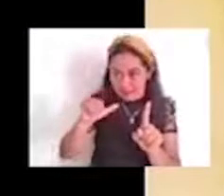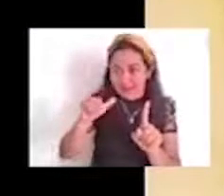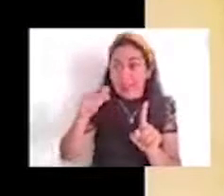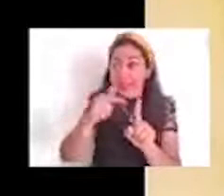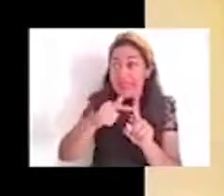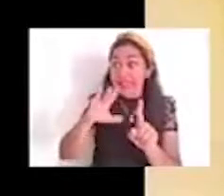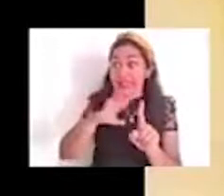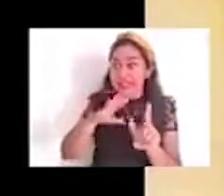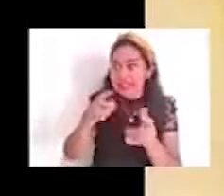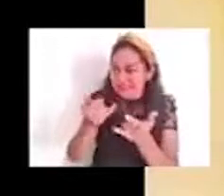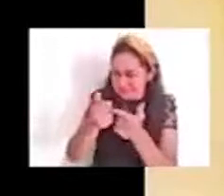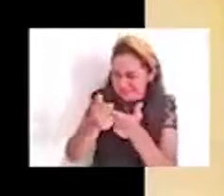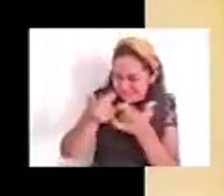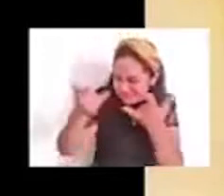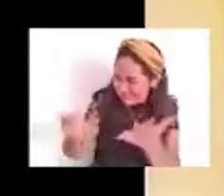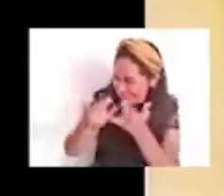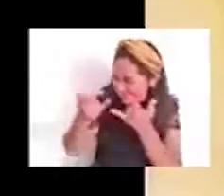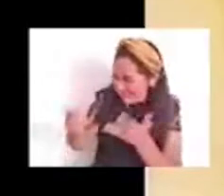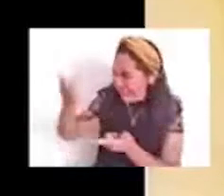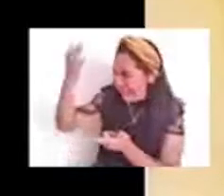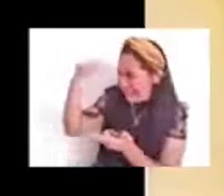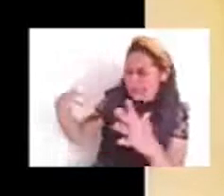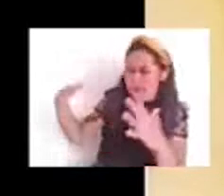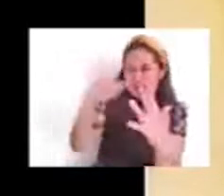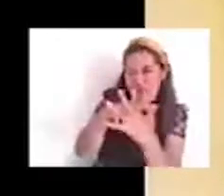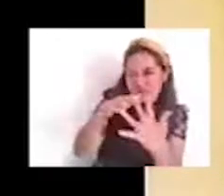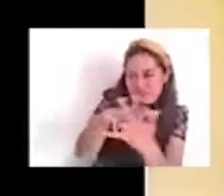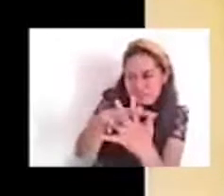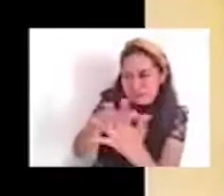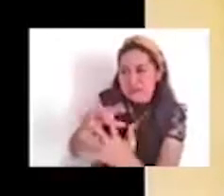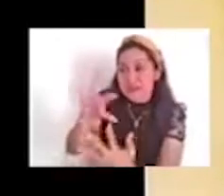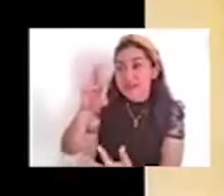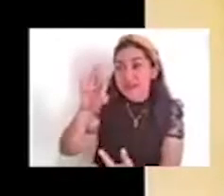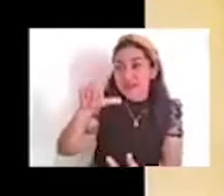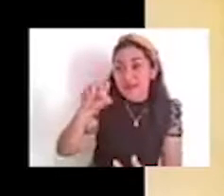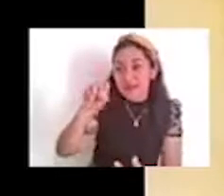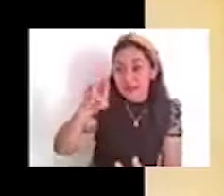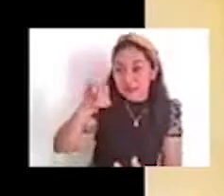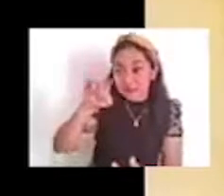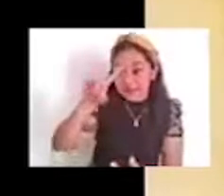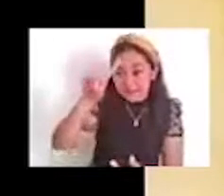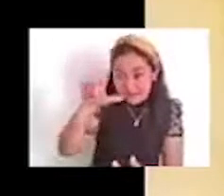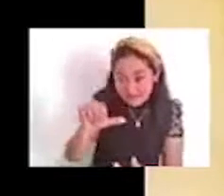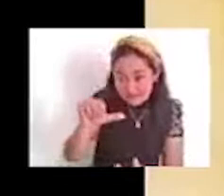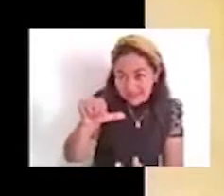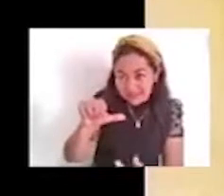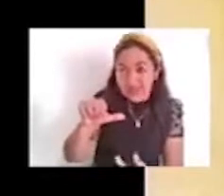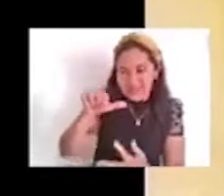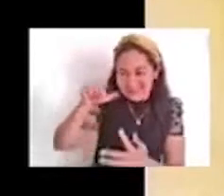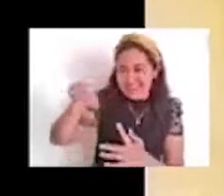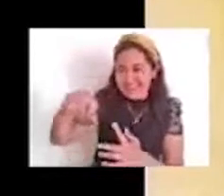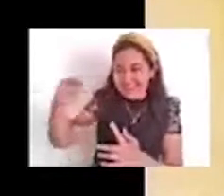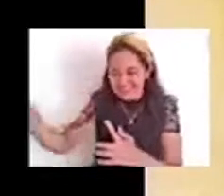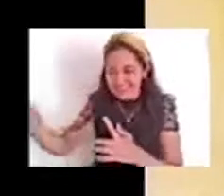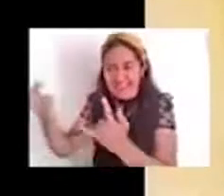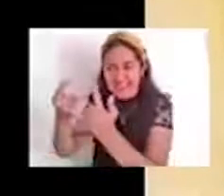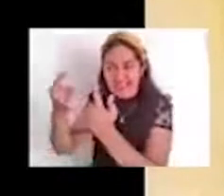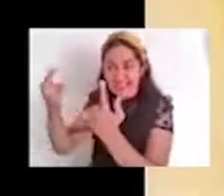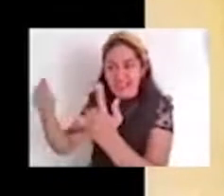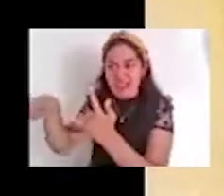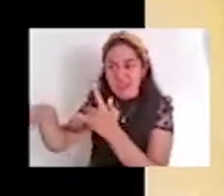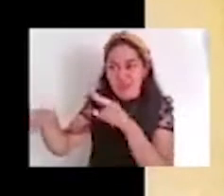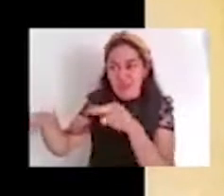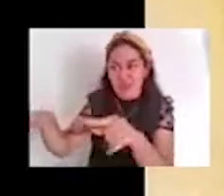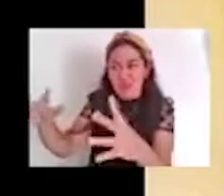sagrada y la guerra florida entre los mexica y los tlaxcaltecas. El pueblo de Tizatlán o de